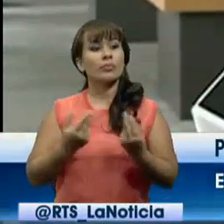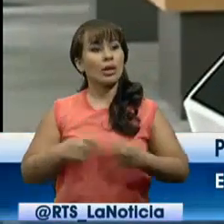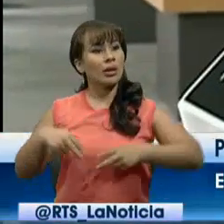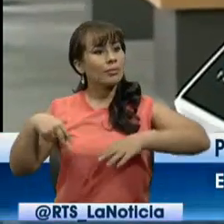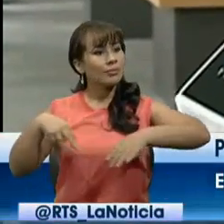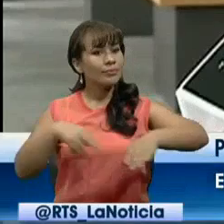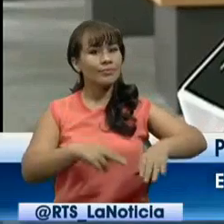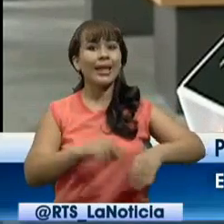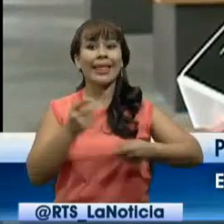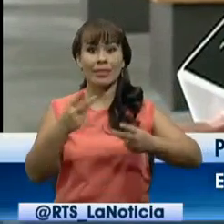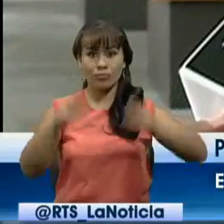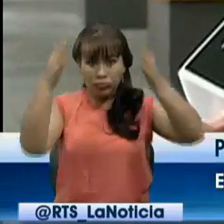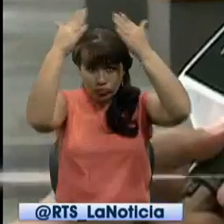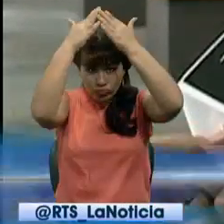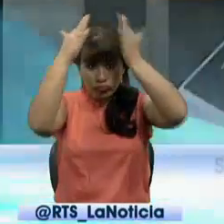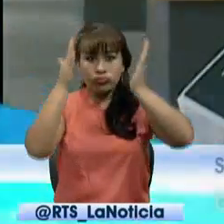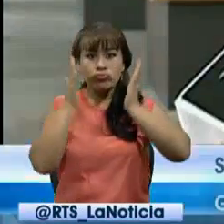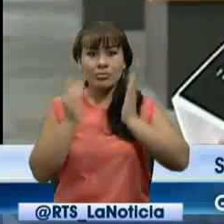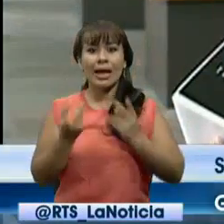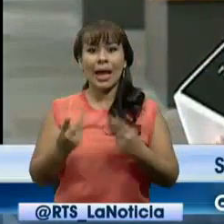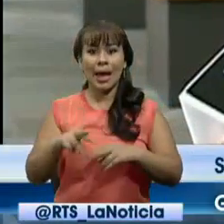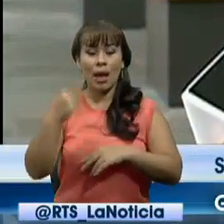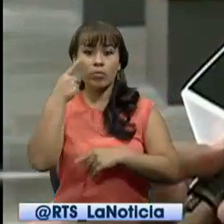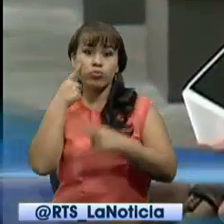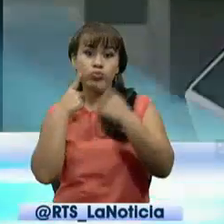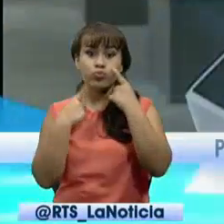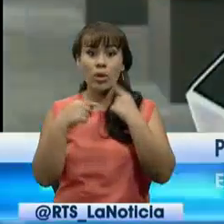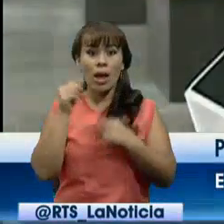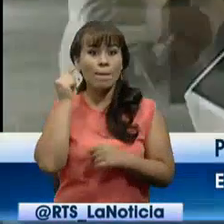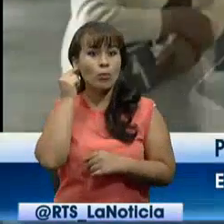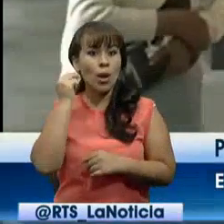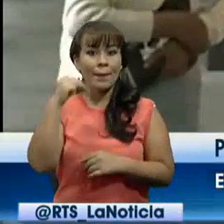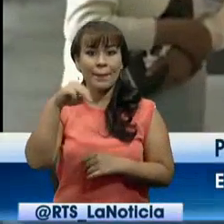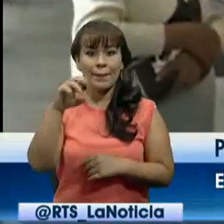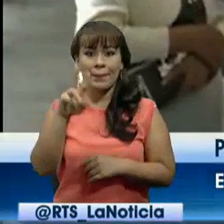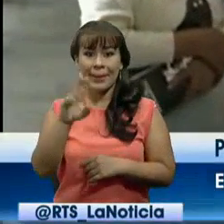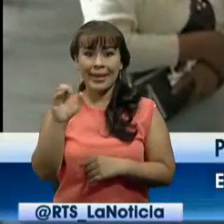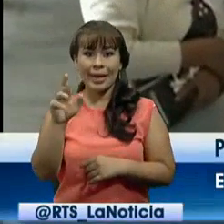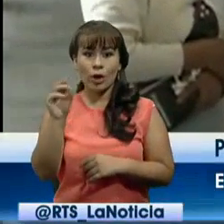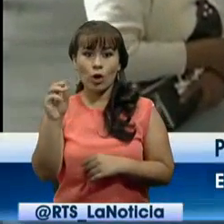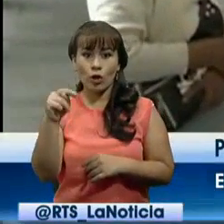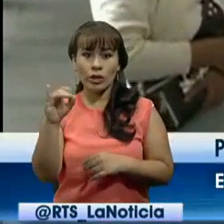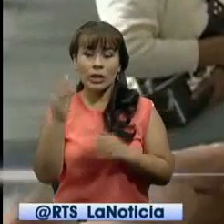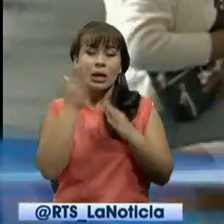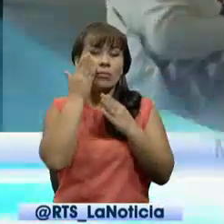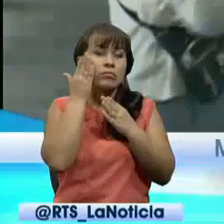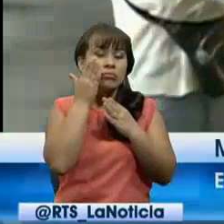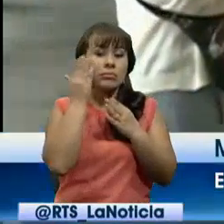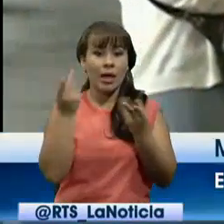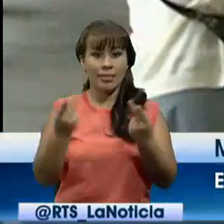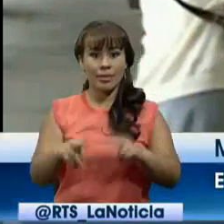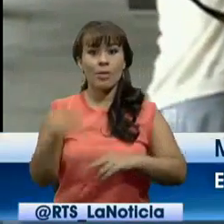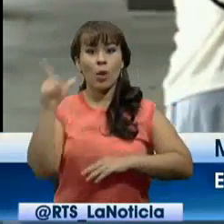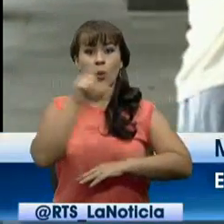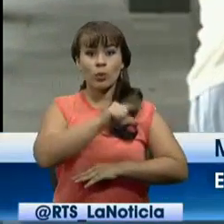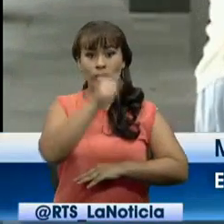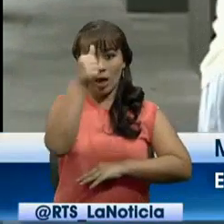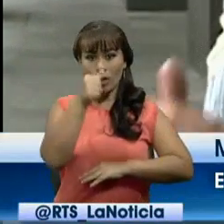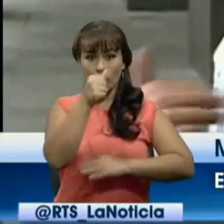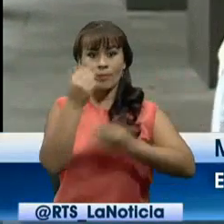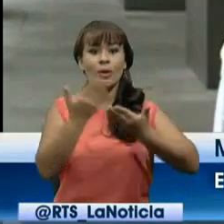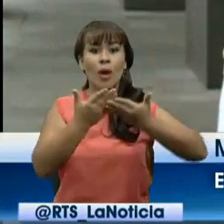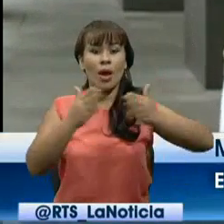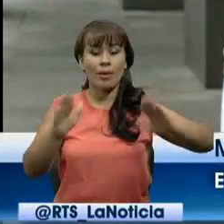el cucurucho, tenemos a Verónica, la Magdalena. Estamos abiertos de lunes a domingo en horarios